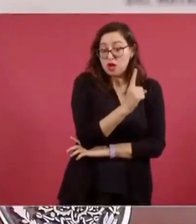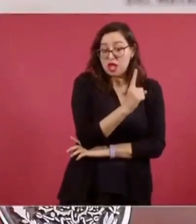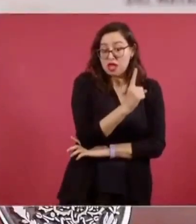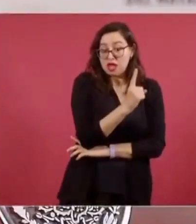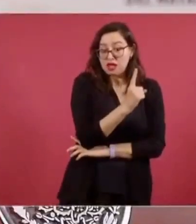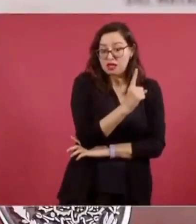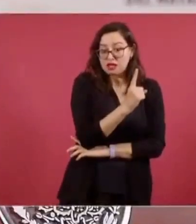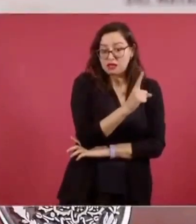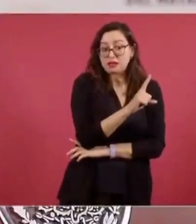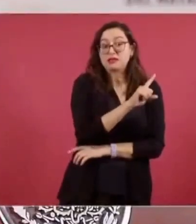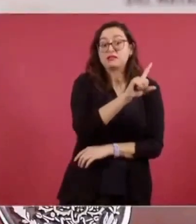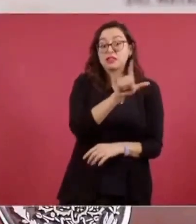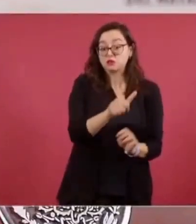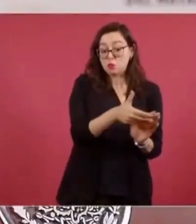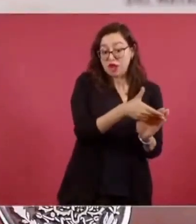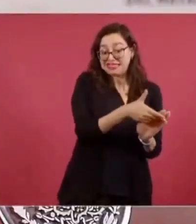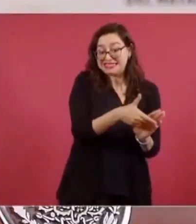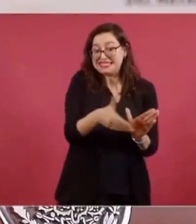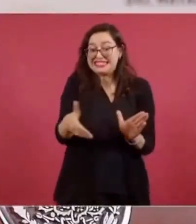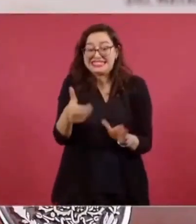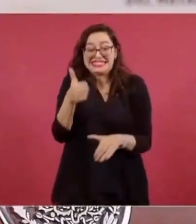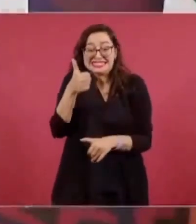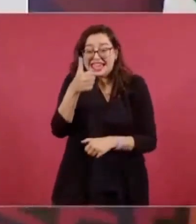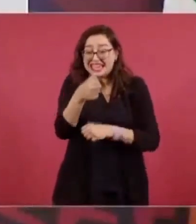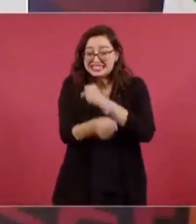Y empieza la piñata,